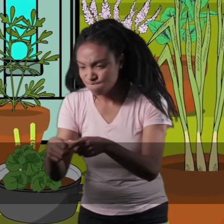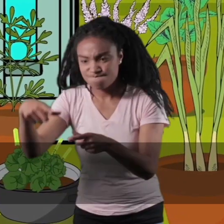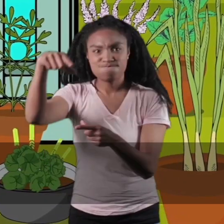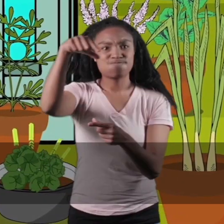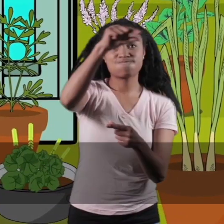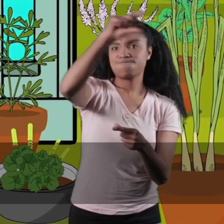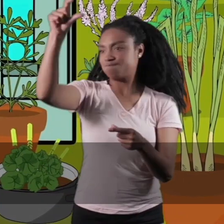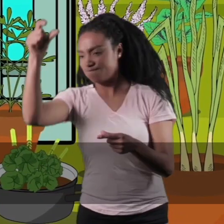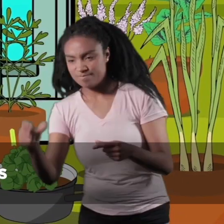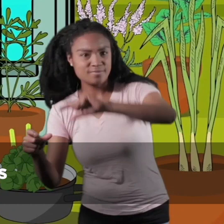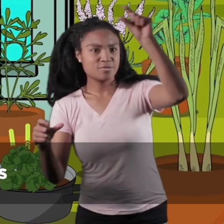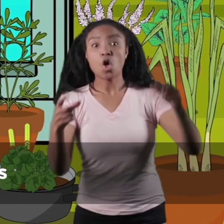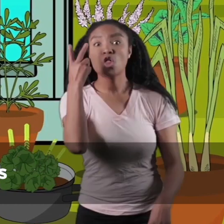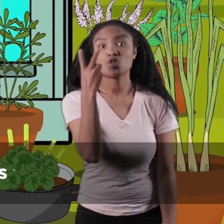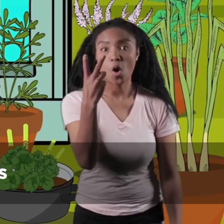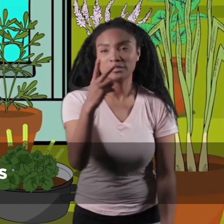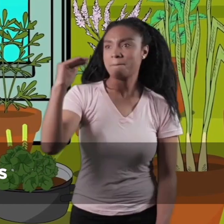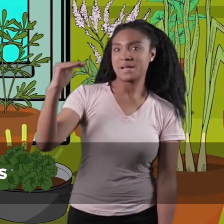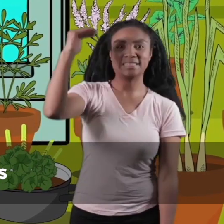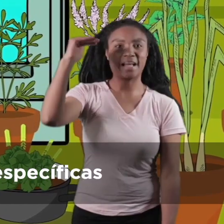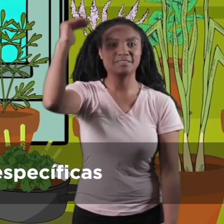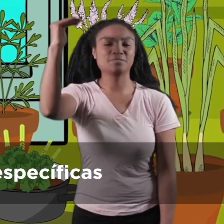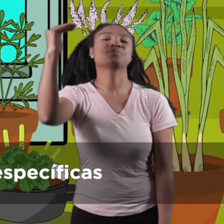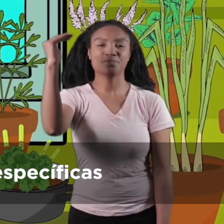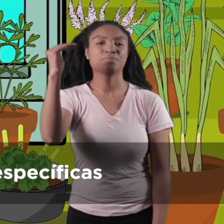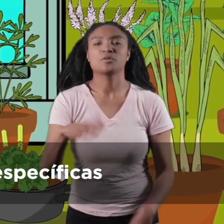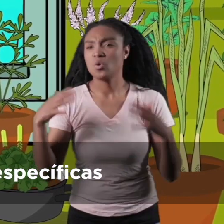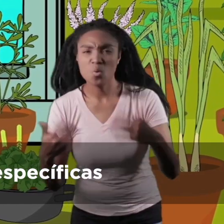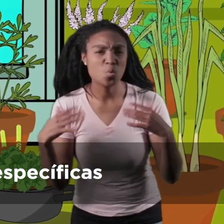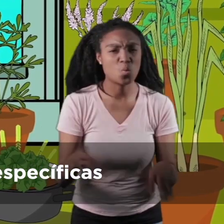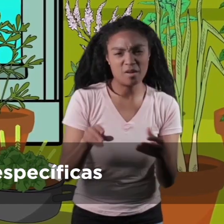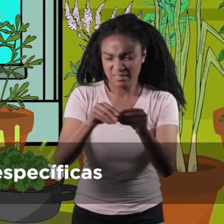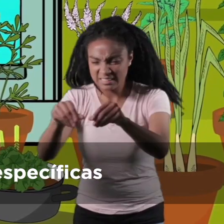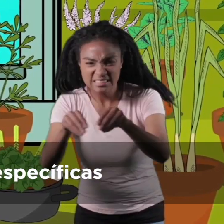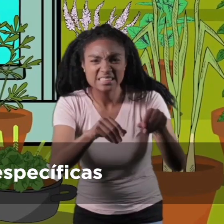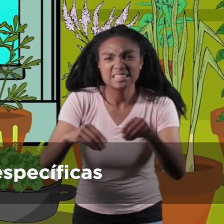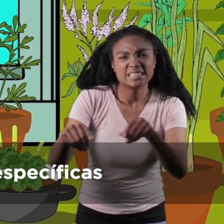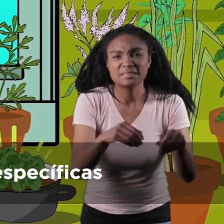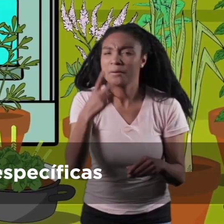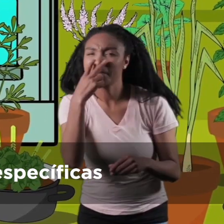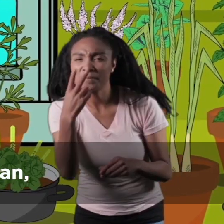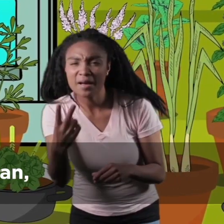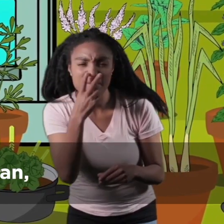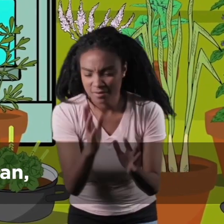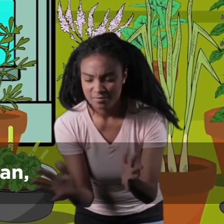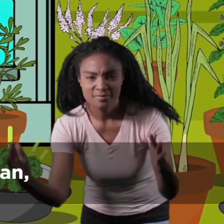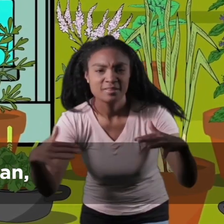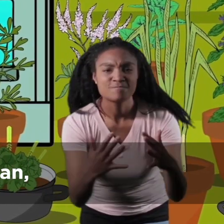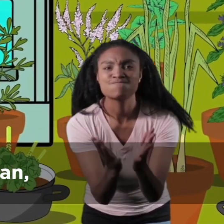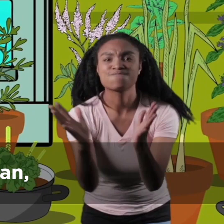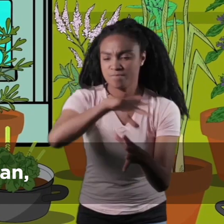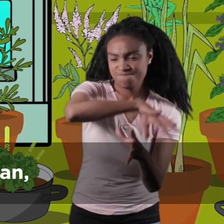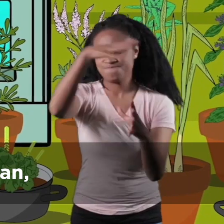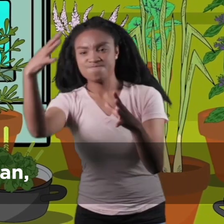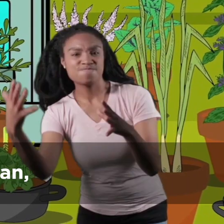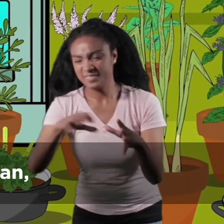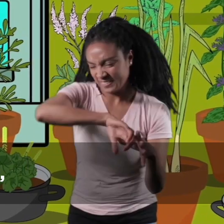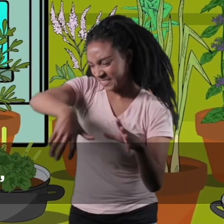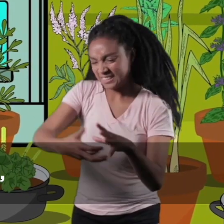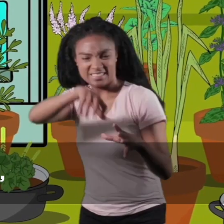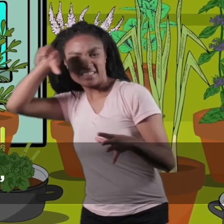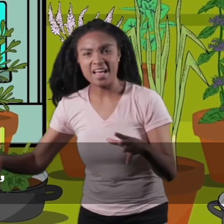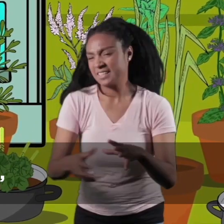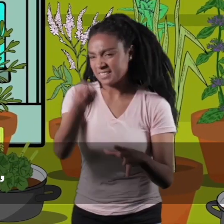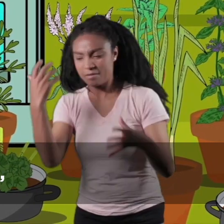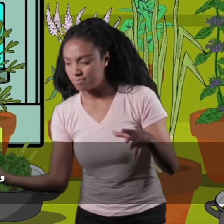viejo. La abuela sembraba variedad de vegetales con propiedades medicinales específicas, que cultivaba con su Juan,